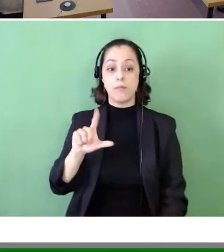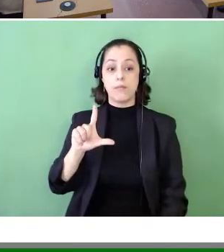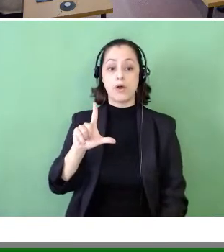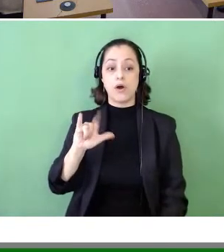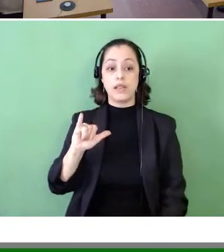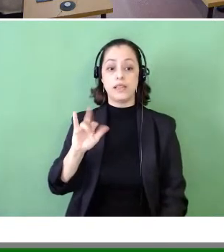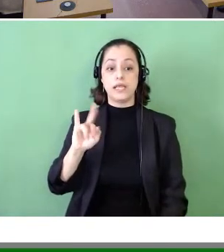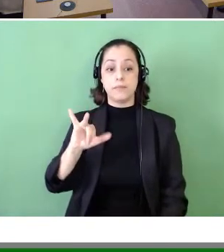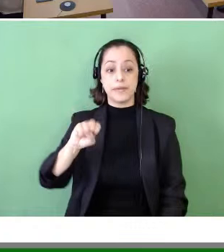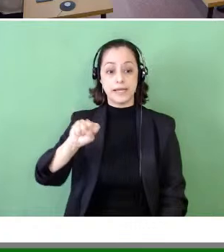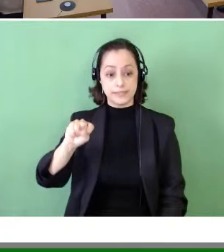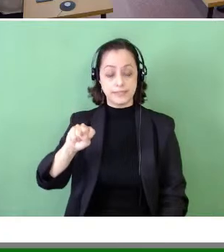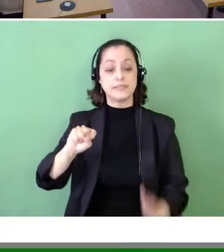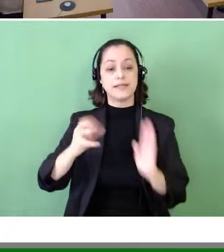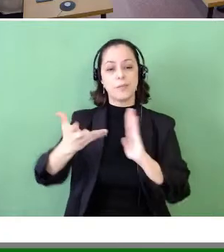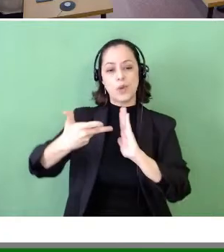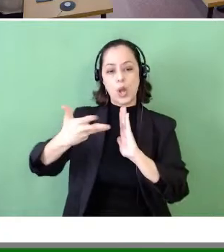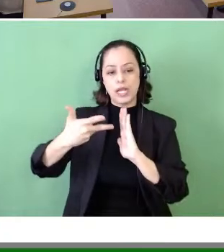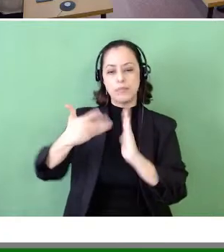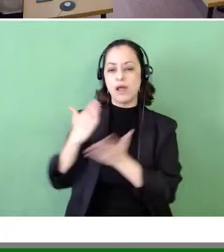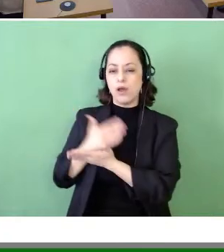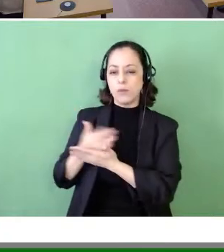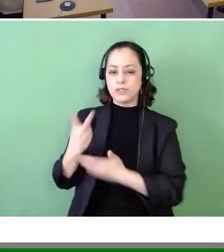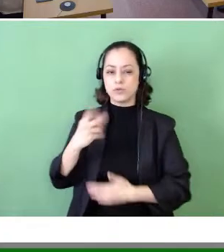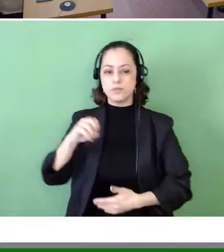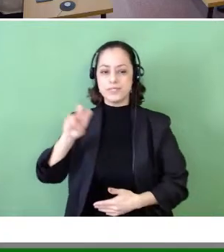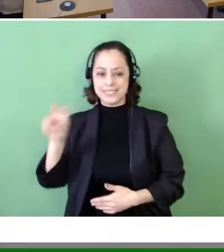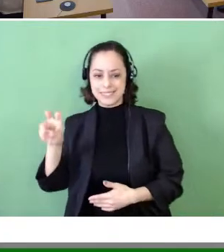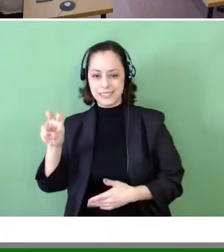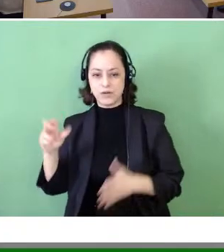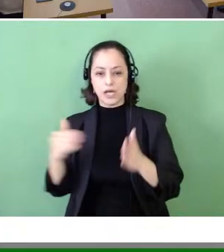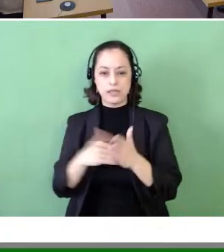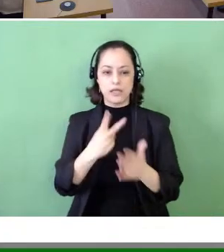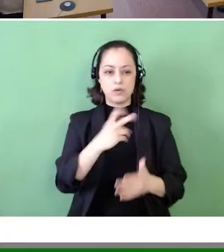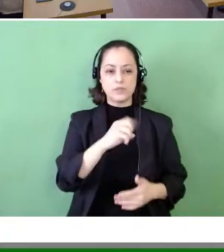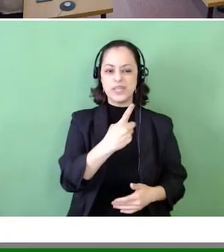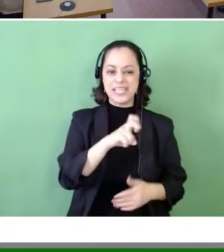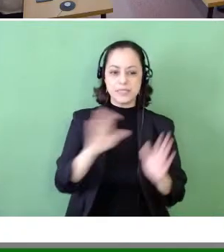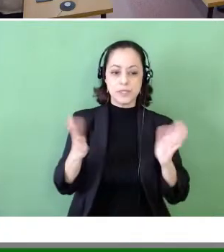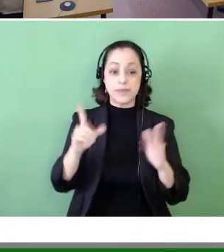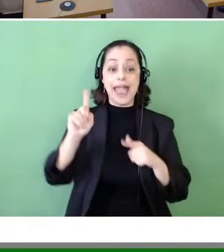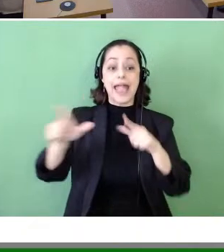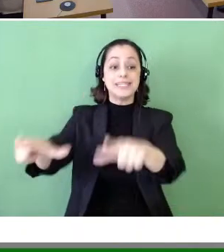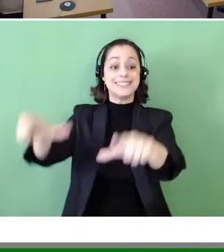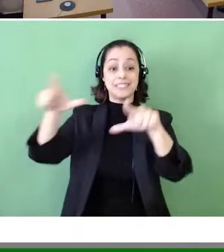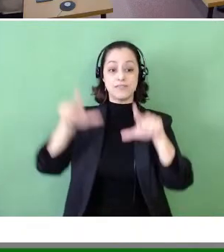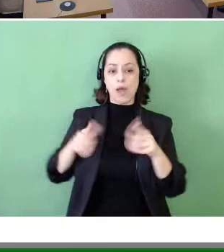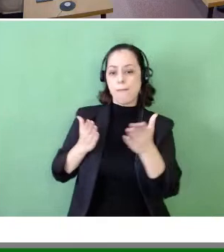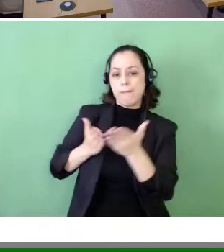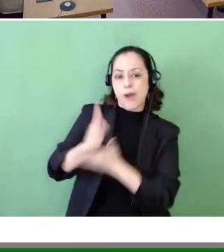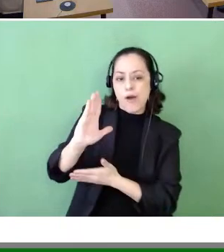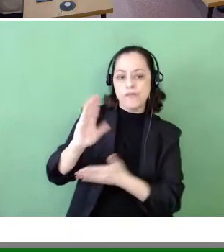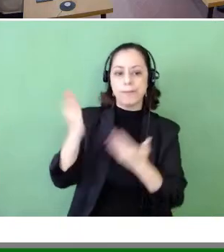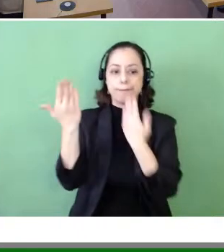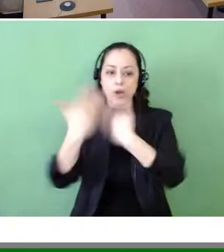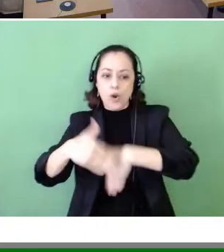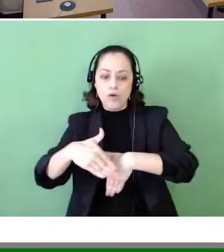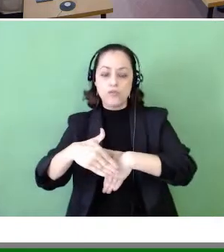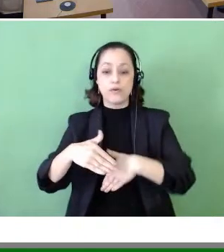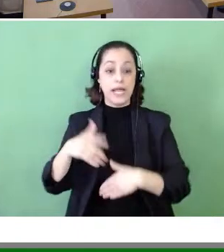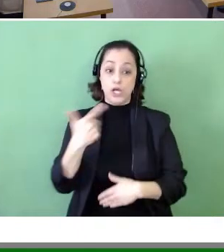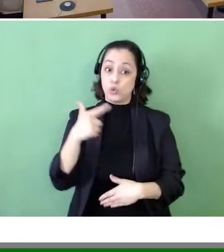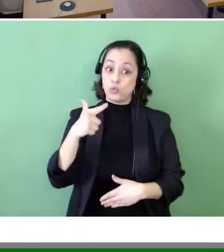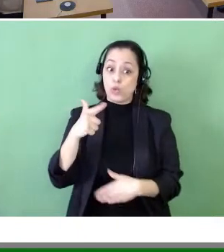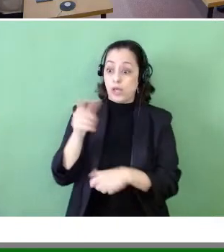hasta 2015, más o menos, que era una certificación. No había curso de grado, entonces quiero ser intérprete, hago